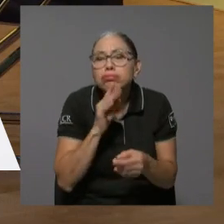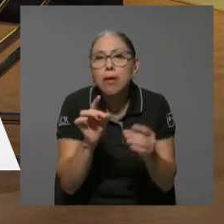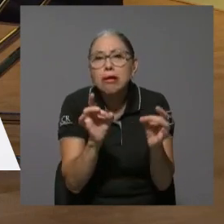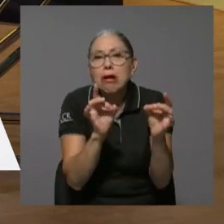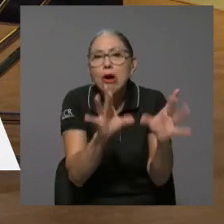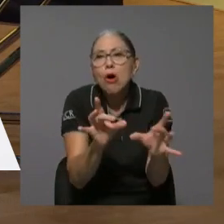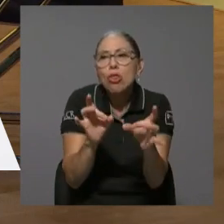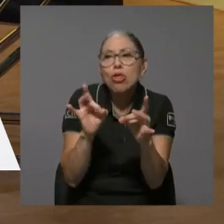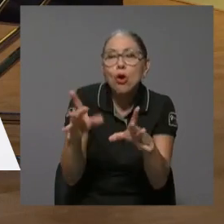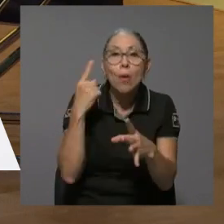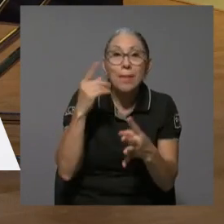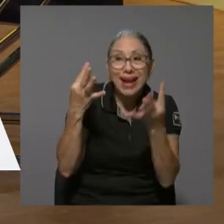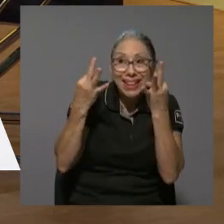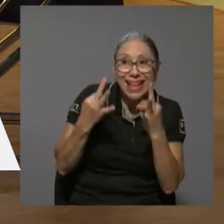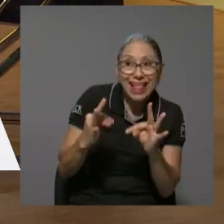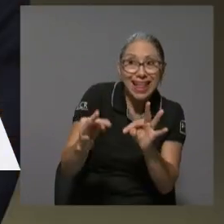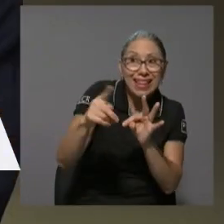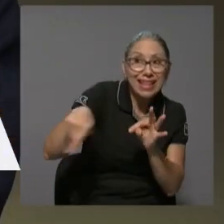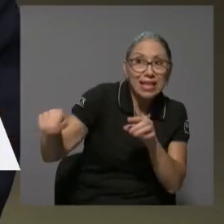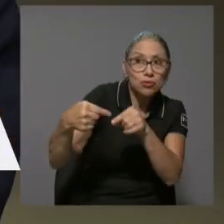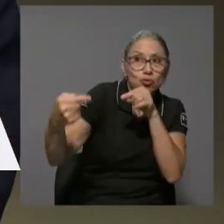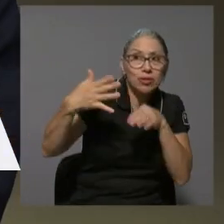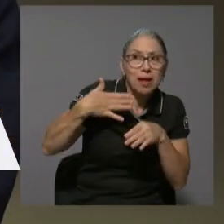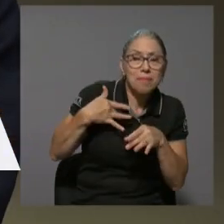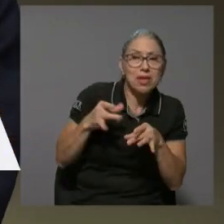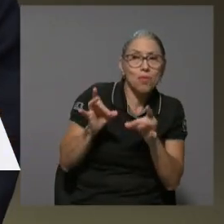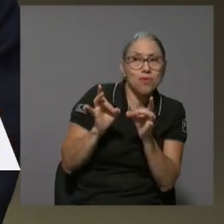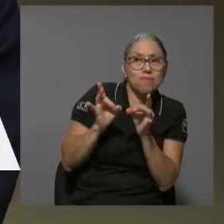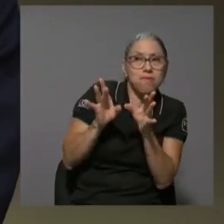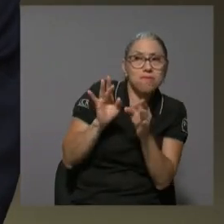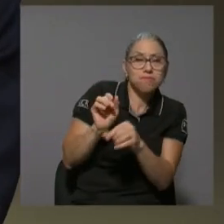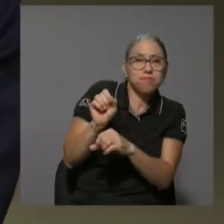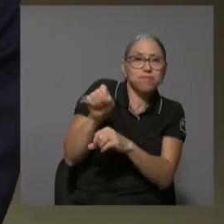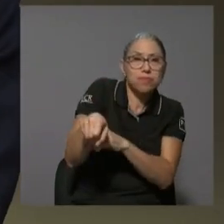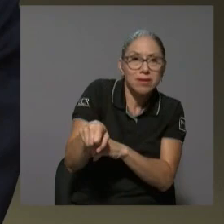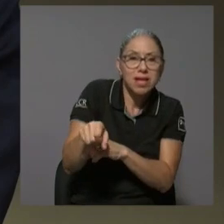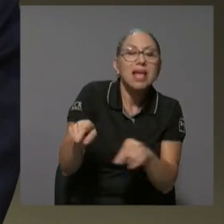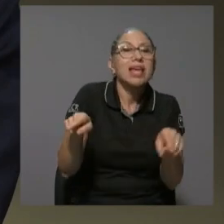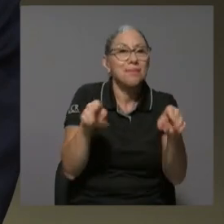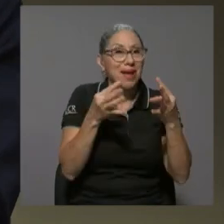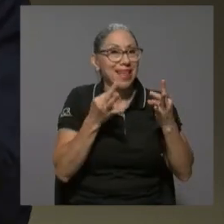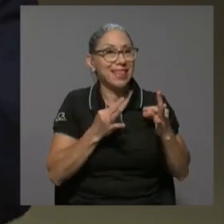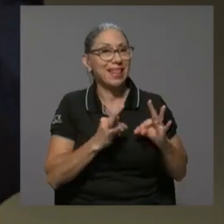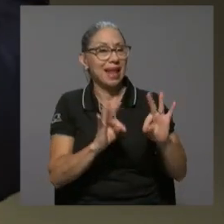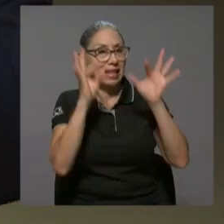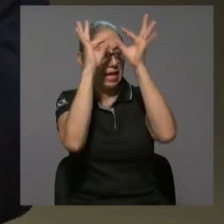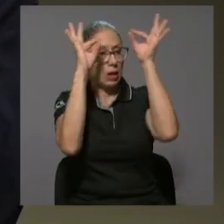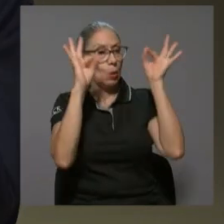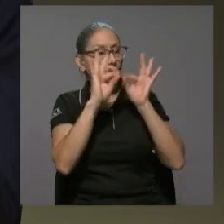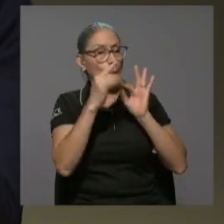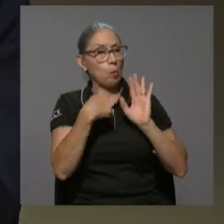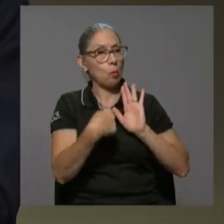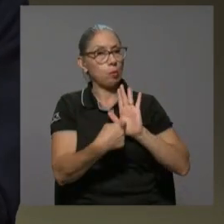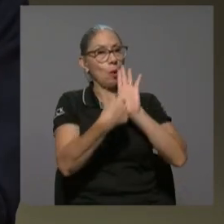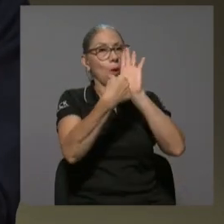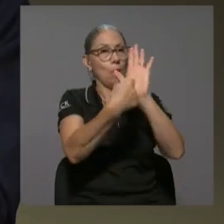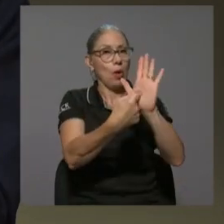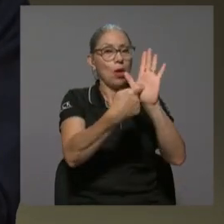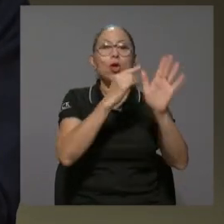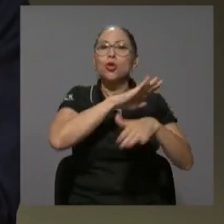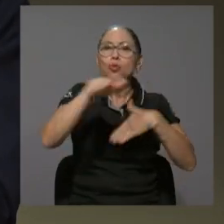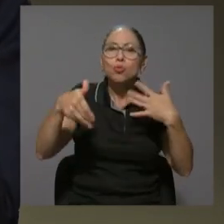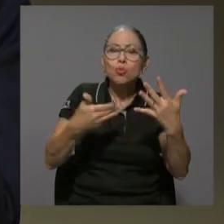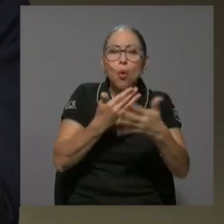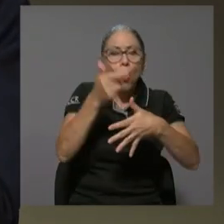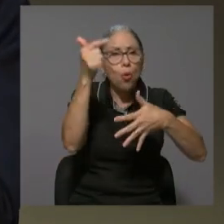adversarios y para tratar de enaltecer la posición de quien utiliza esos discursos. Todo ese conjunto de